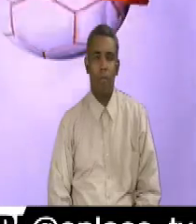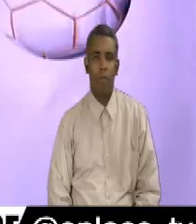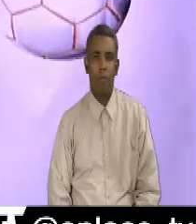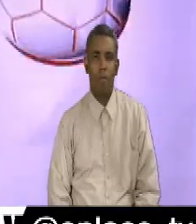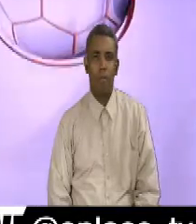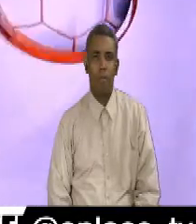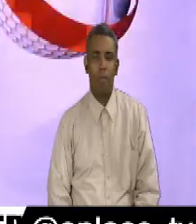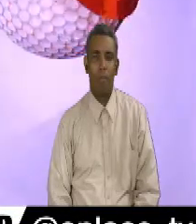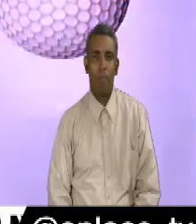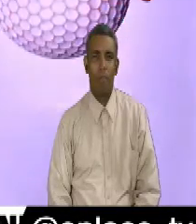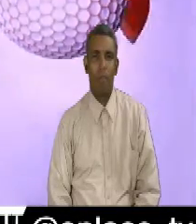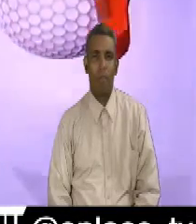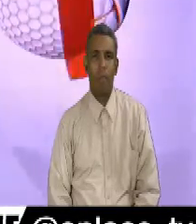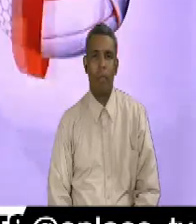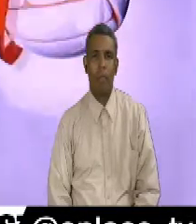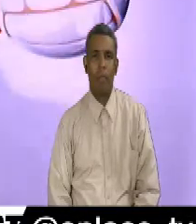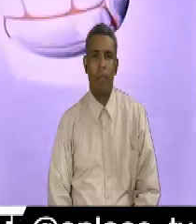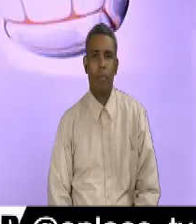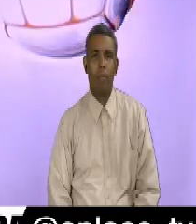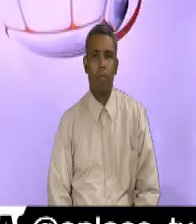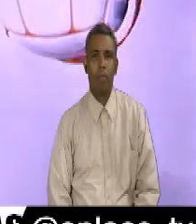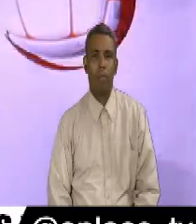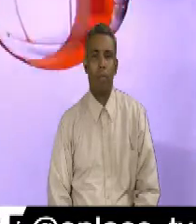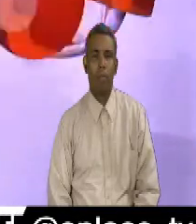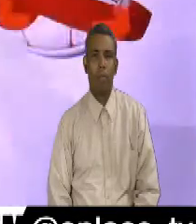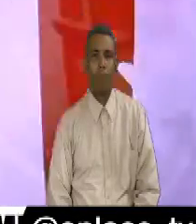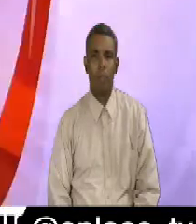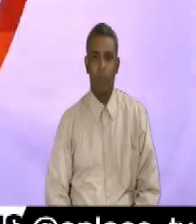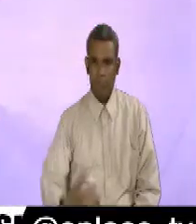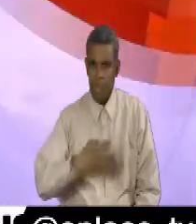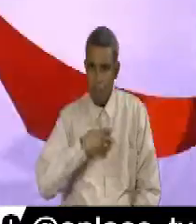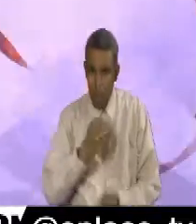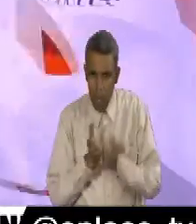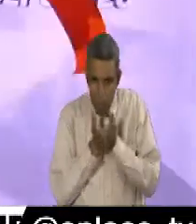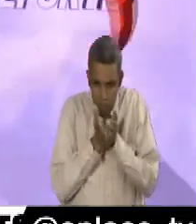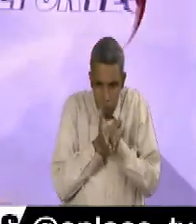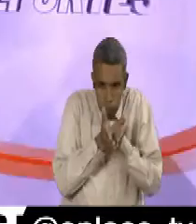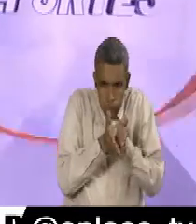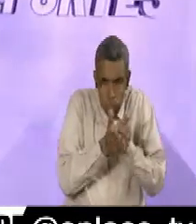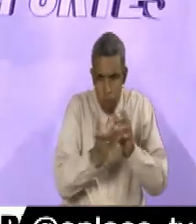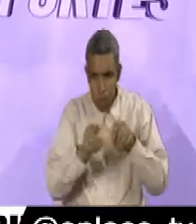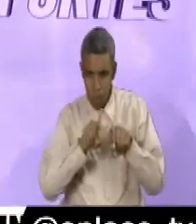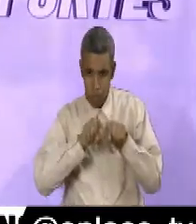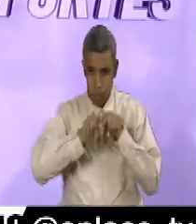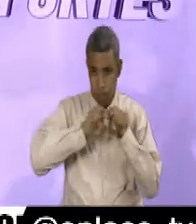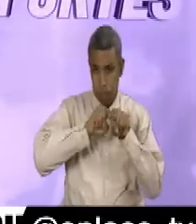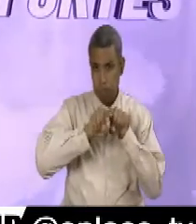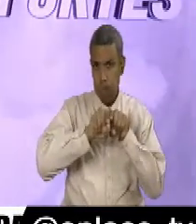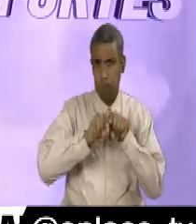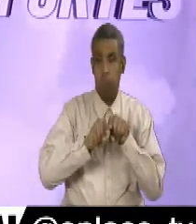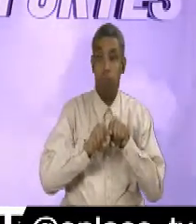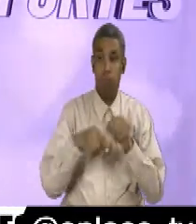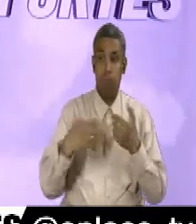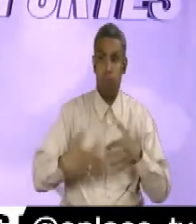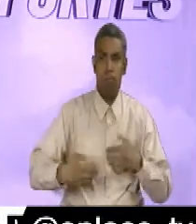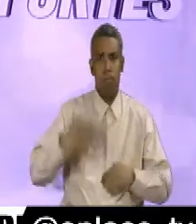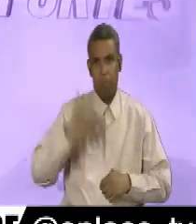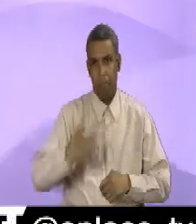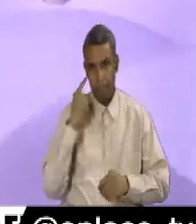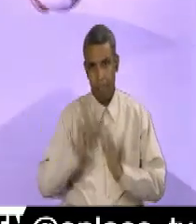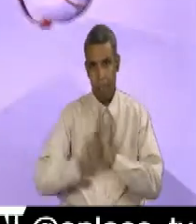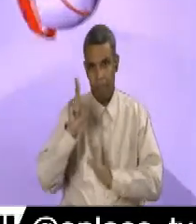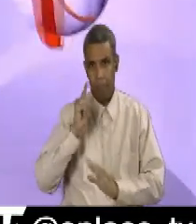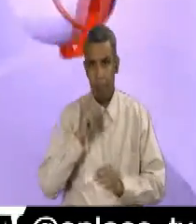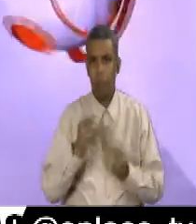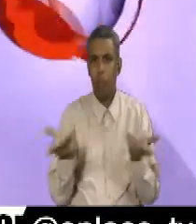La segunda válida nacional de motonáutica tuvo a sus mejores exponentes en Barranca Bermeja. Con éxito se cumplió esta competencia en la Ciénaga